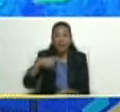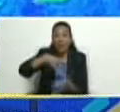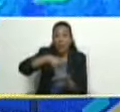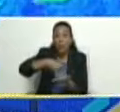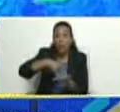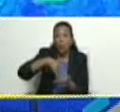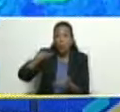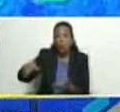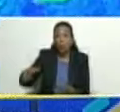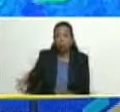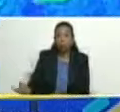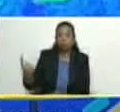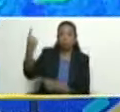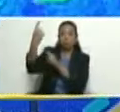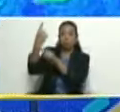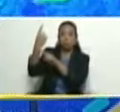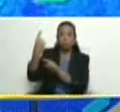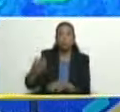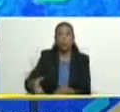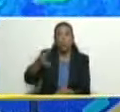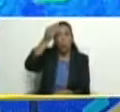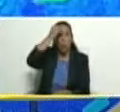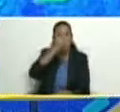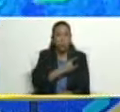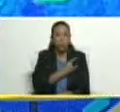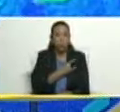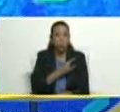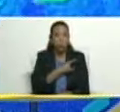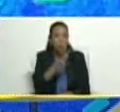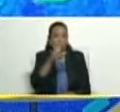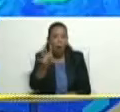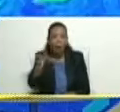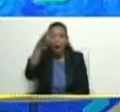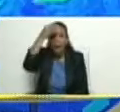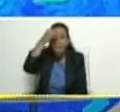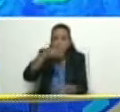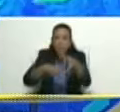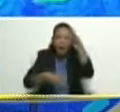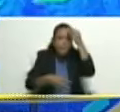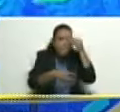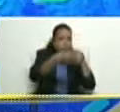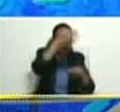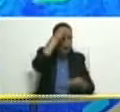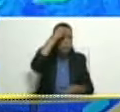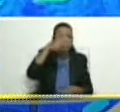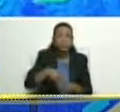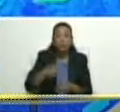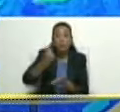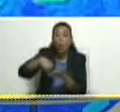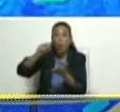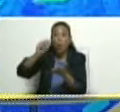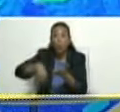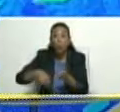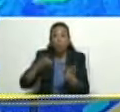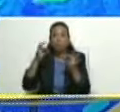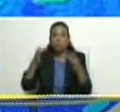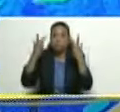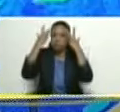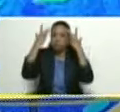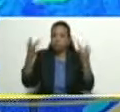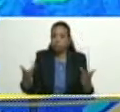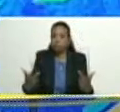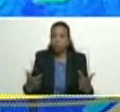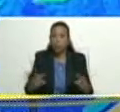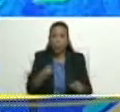Carabobo, se ha formado en las universidades del país, fue contratado como experto